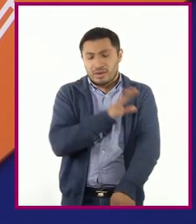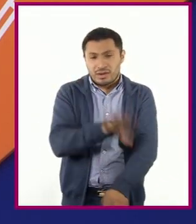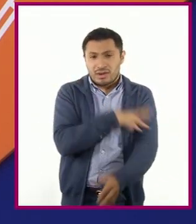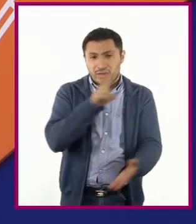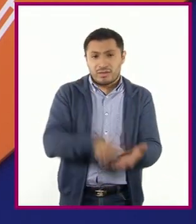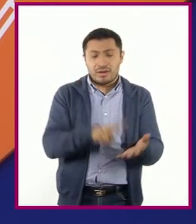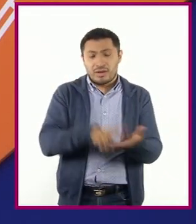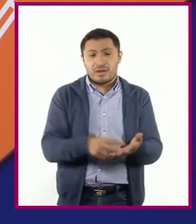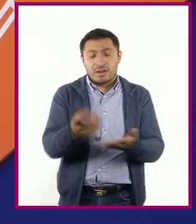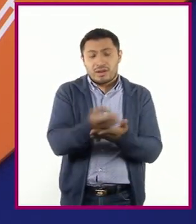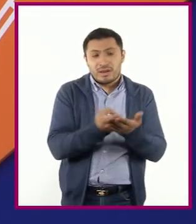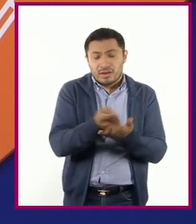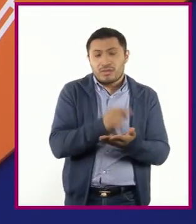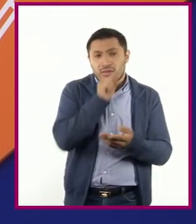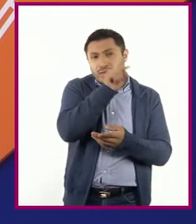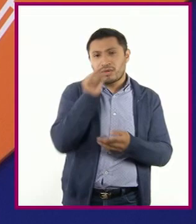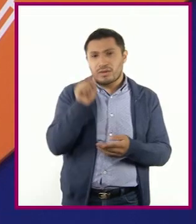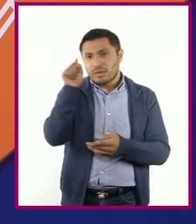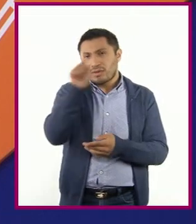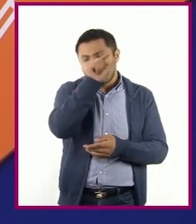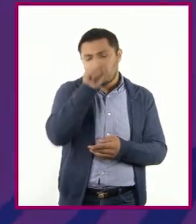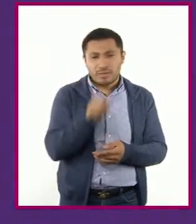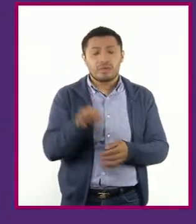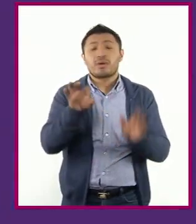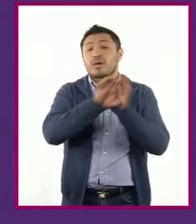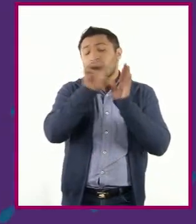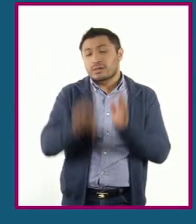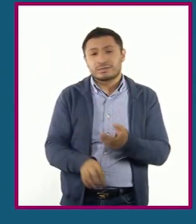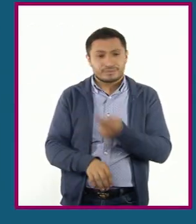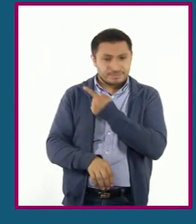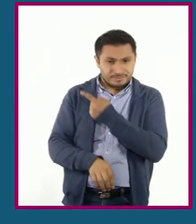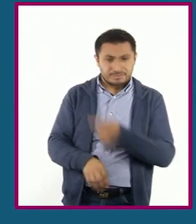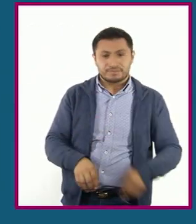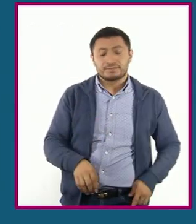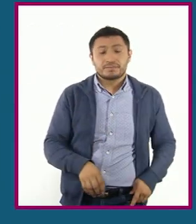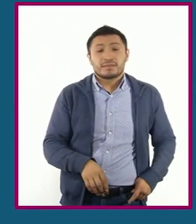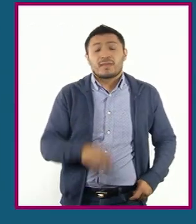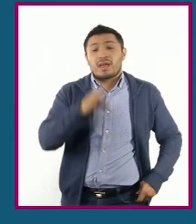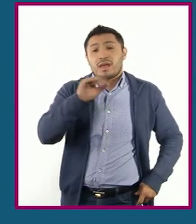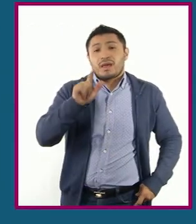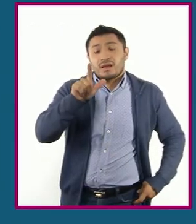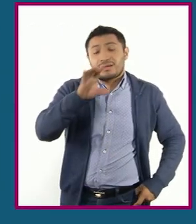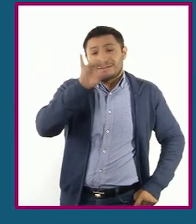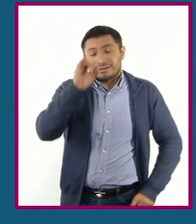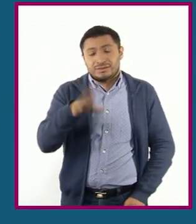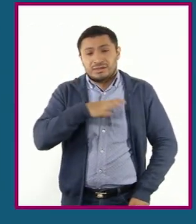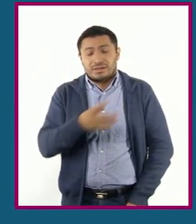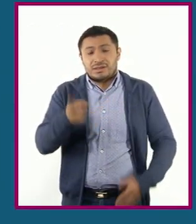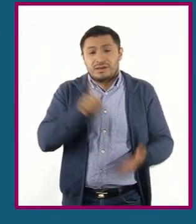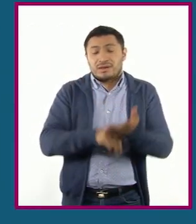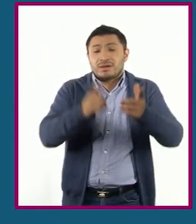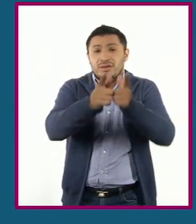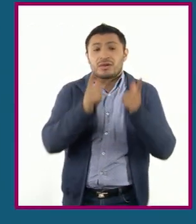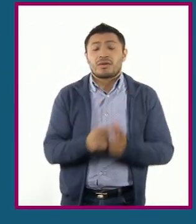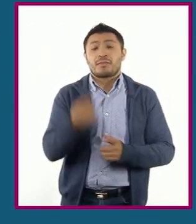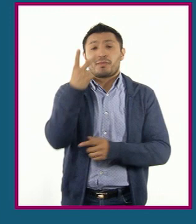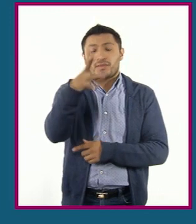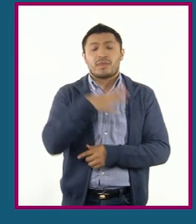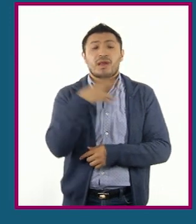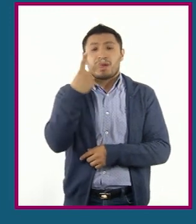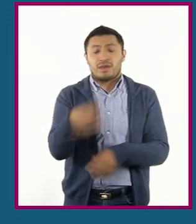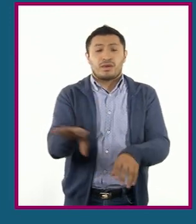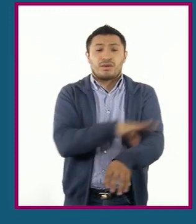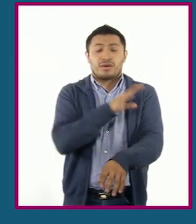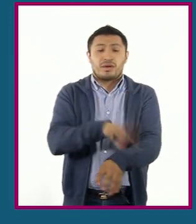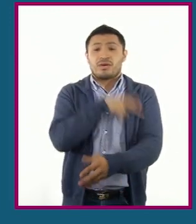con el diagrama de puntos. Por ejemplo, el elemento calcio, al ubicarse en el grupo 2, tiene 2 electrones